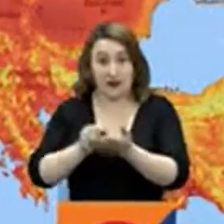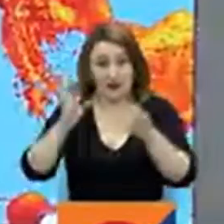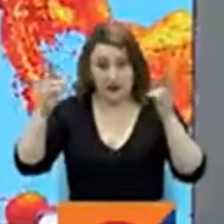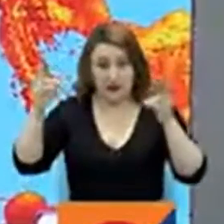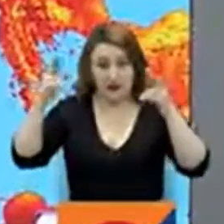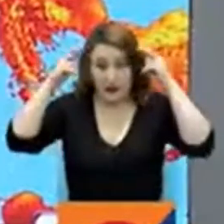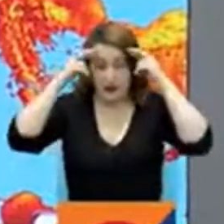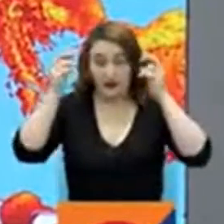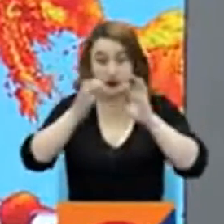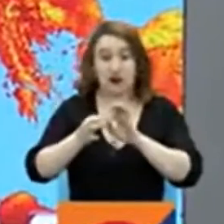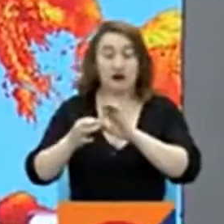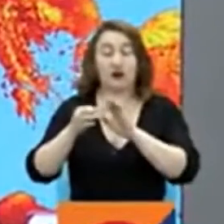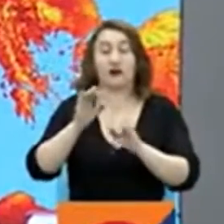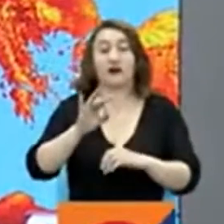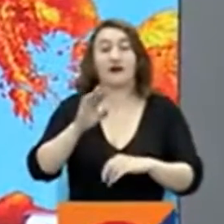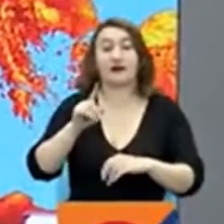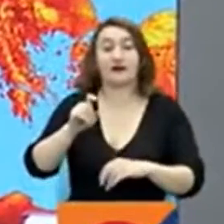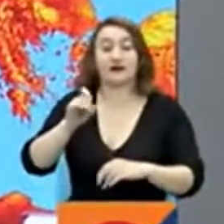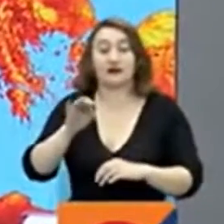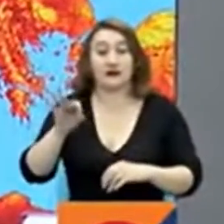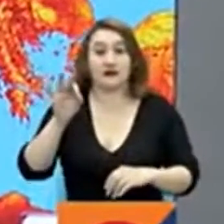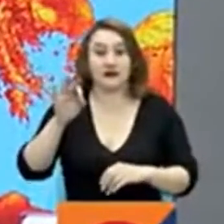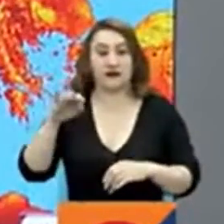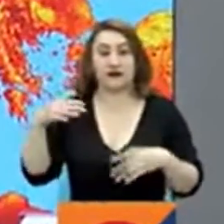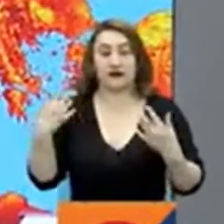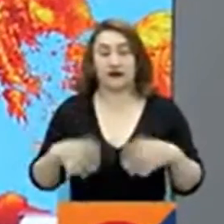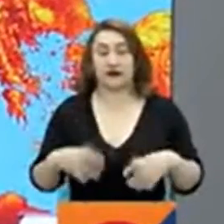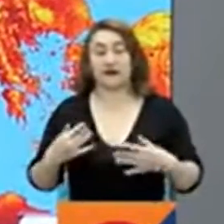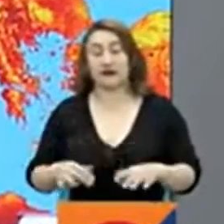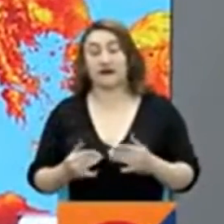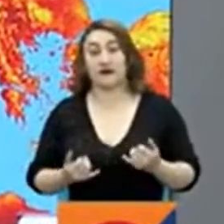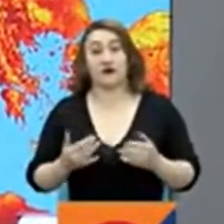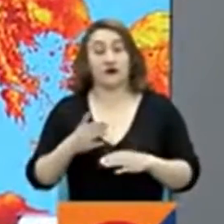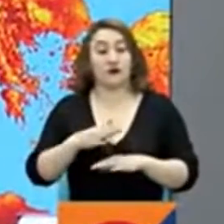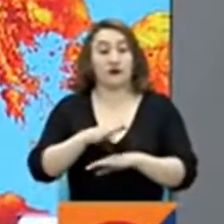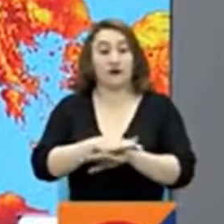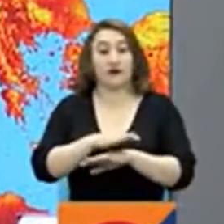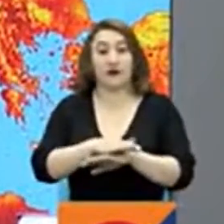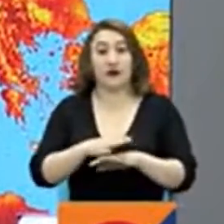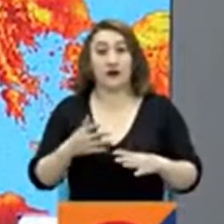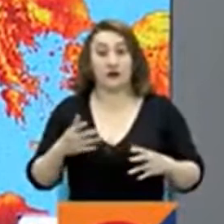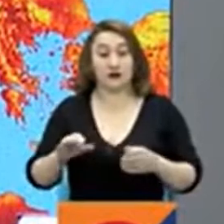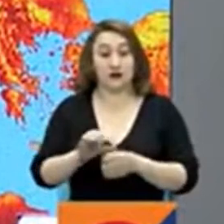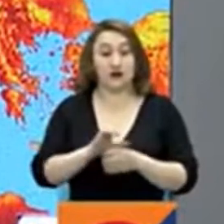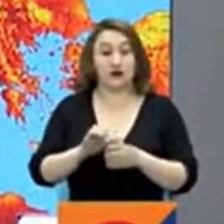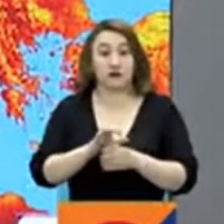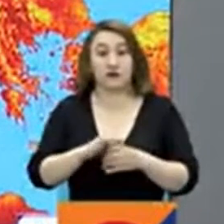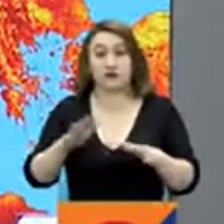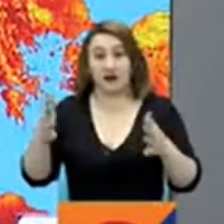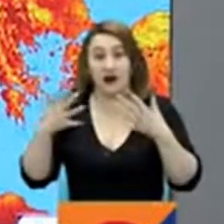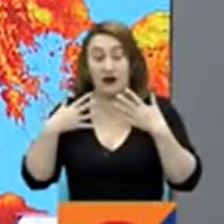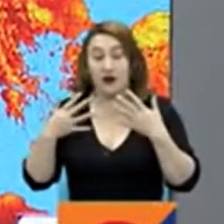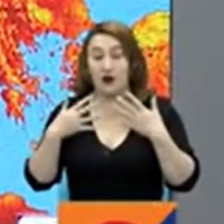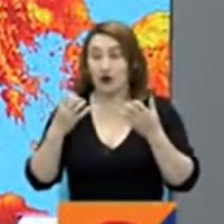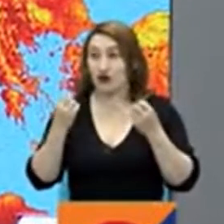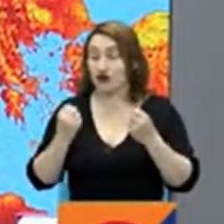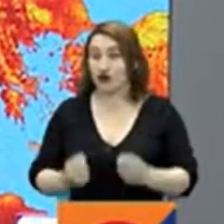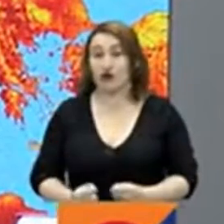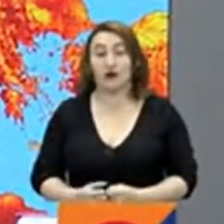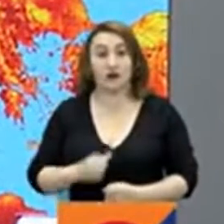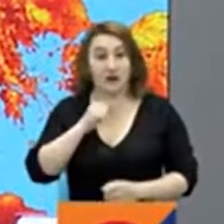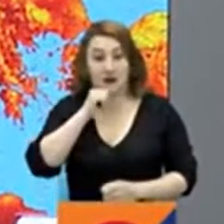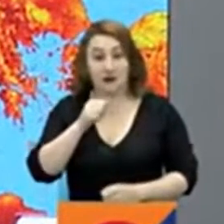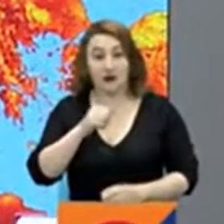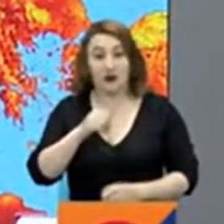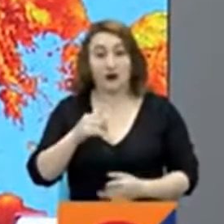36 grados centígrados. Realmente cae la tarde en estas ciudades y el calor es insoportable.